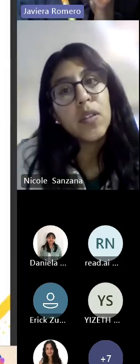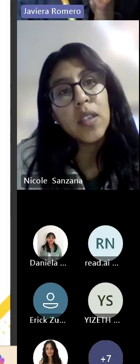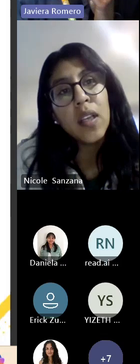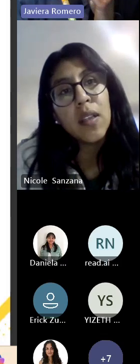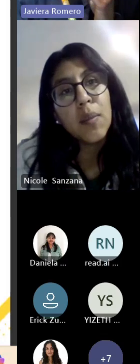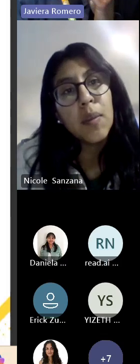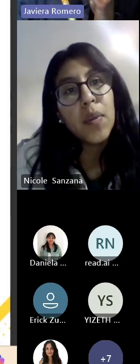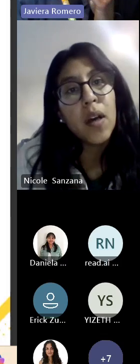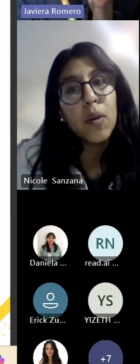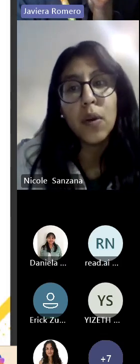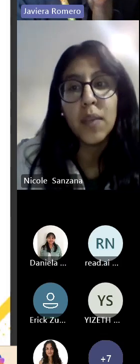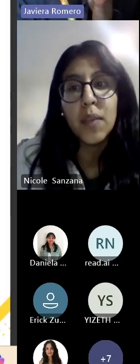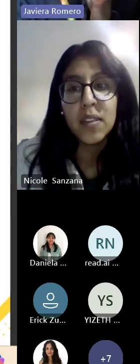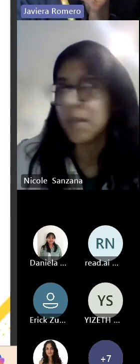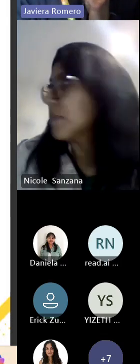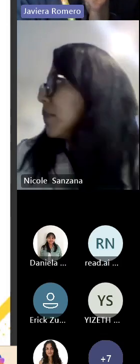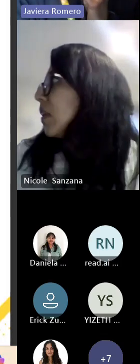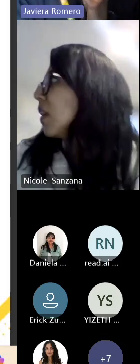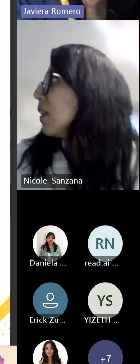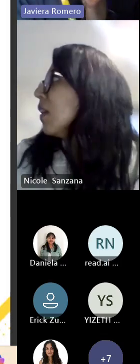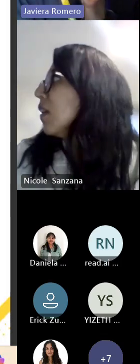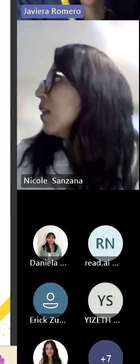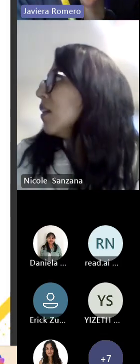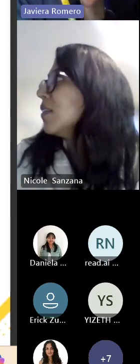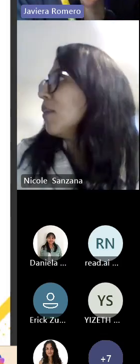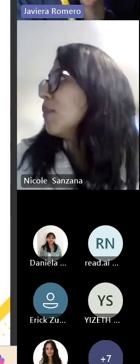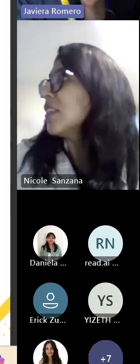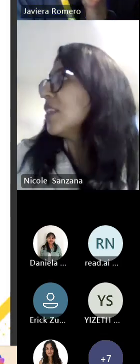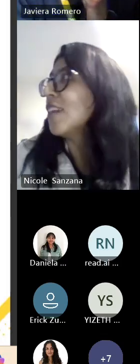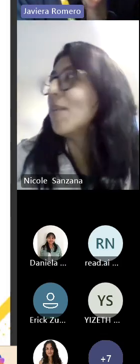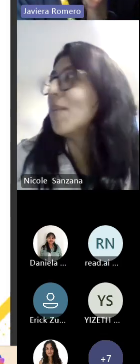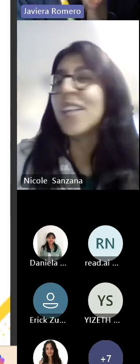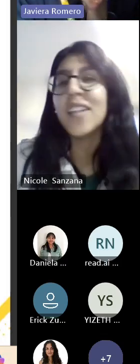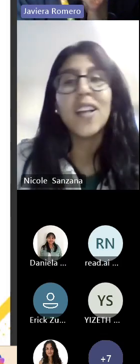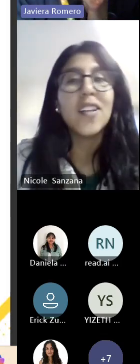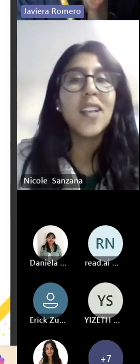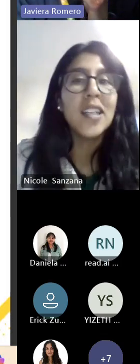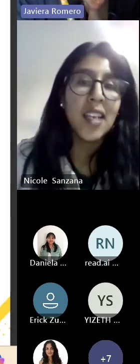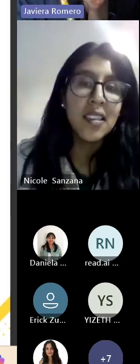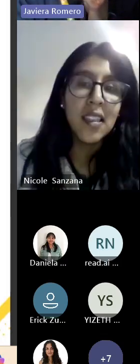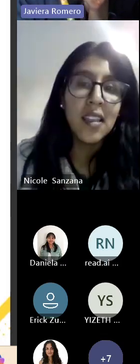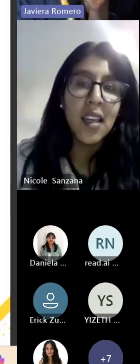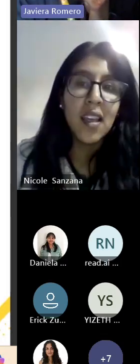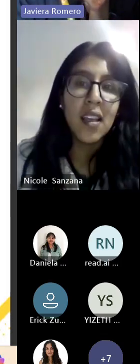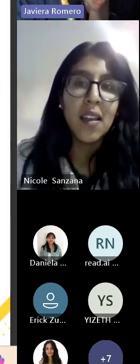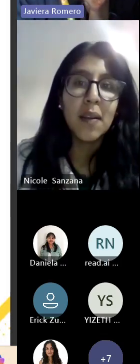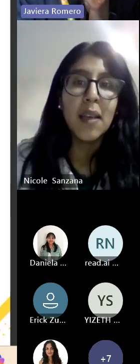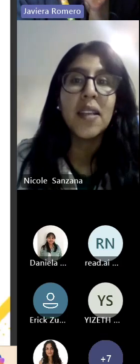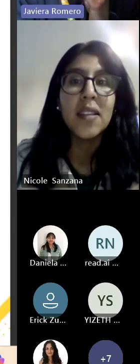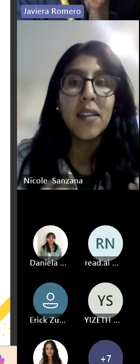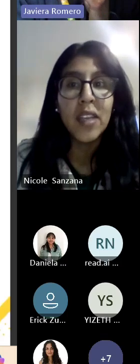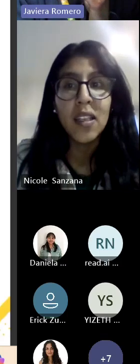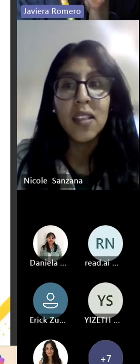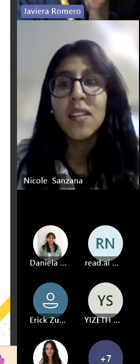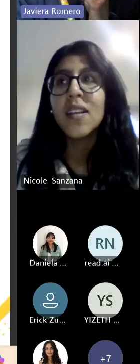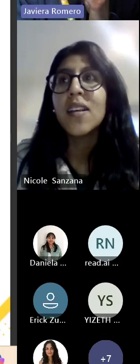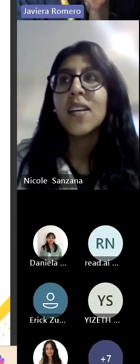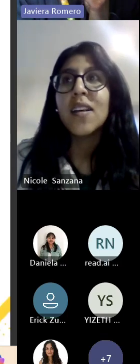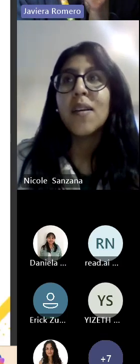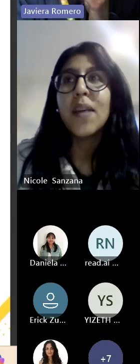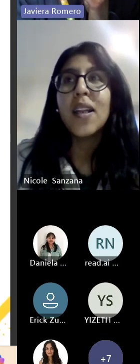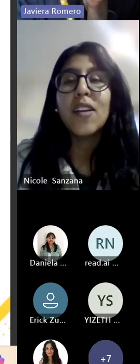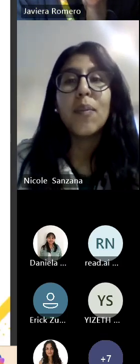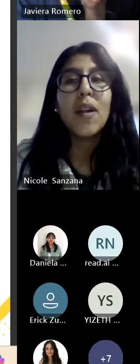otros dispositivos que ustedes también puedan comentar. Lo importante es que nos puedan ir dejando en el chat de qué parte